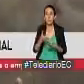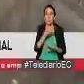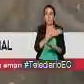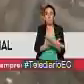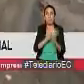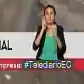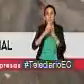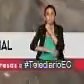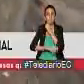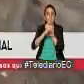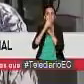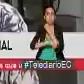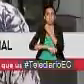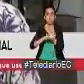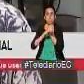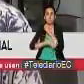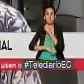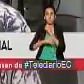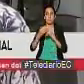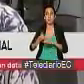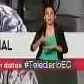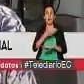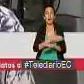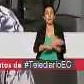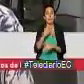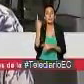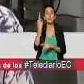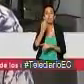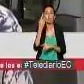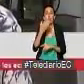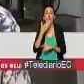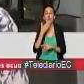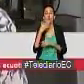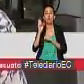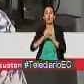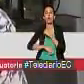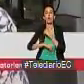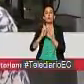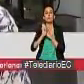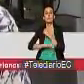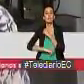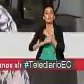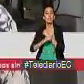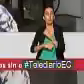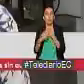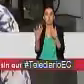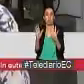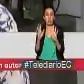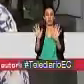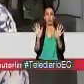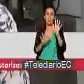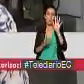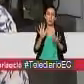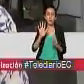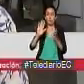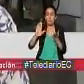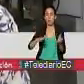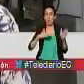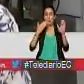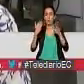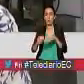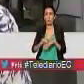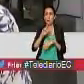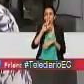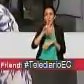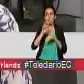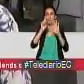sancionaba estas acciones de manera leve. Antes estaba tipificado como una contravención apenas, donde la pena máxima por muerte de un animal era de